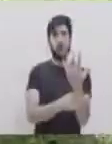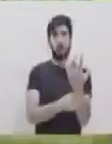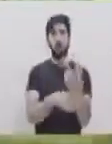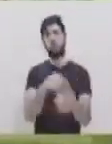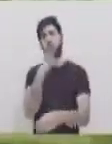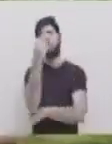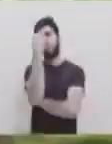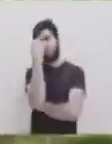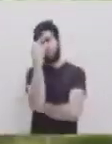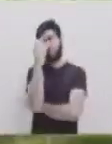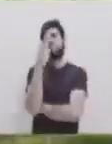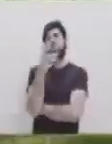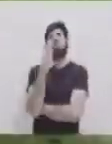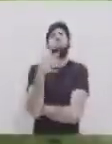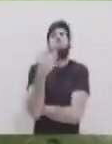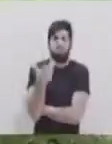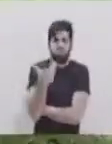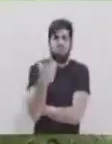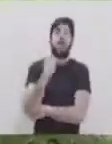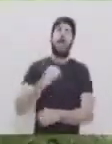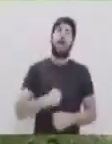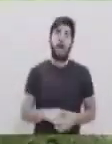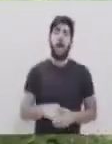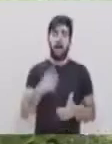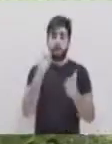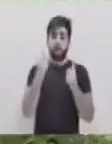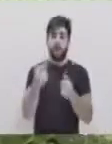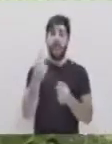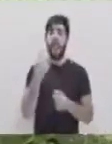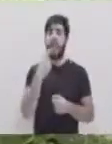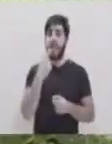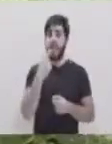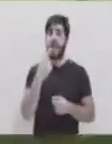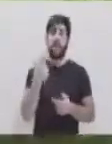manos? ¿Qué puede ser? ¡Muy bien!